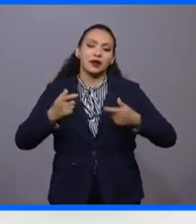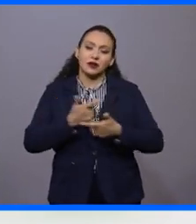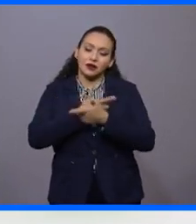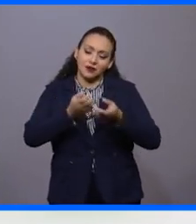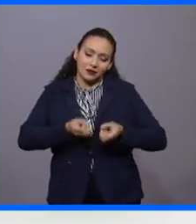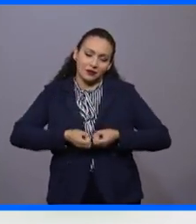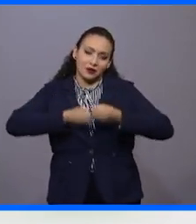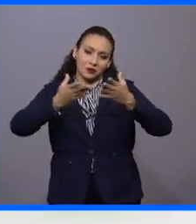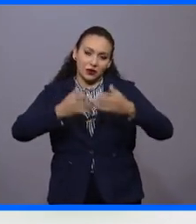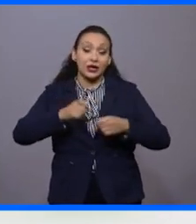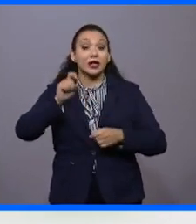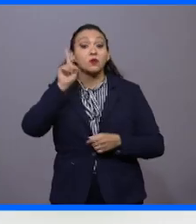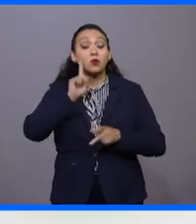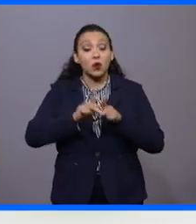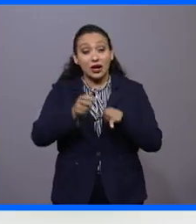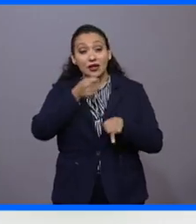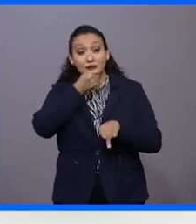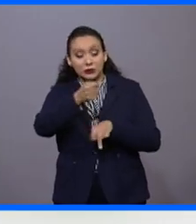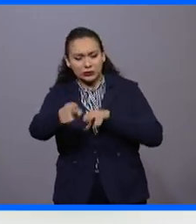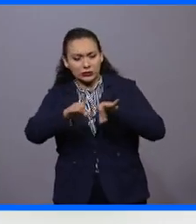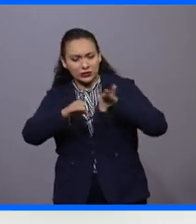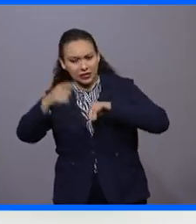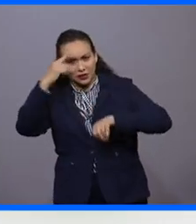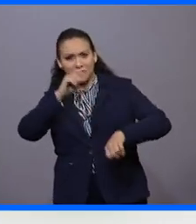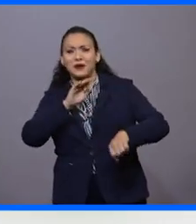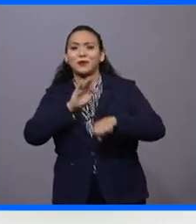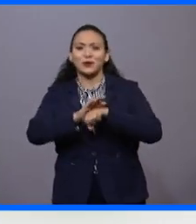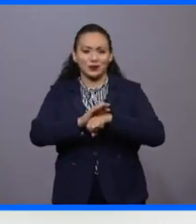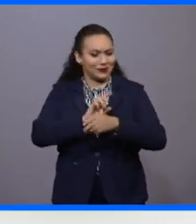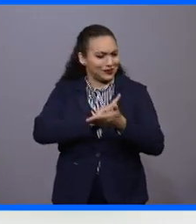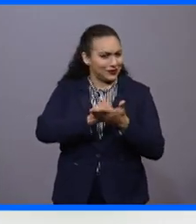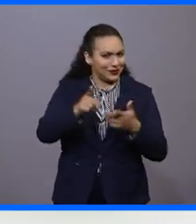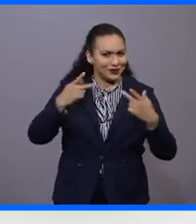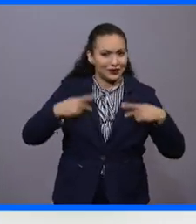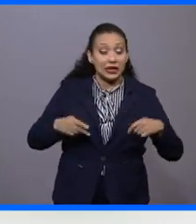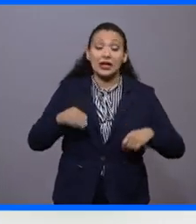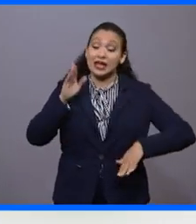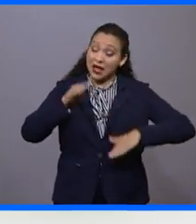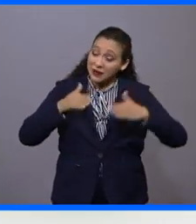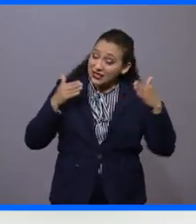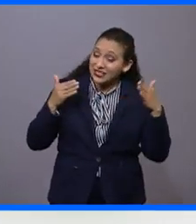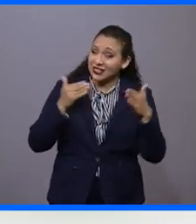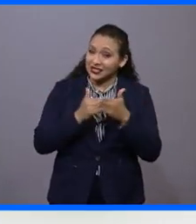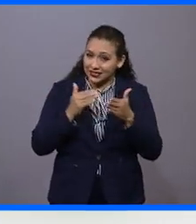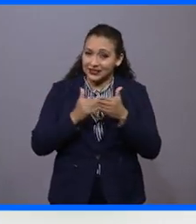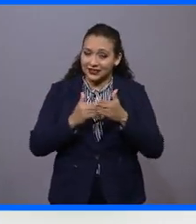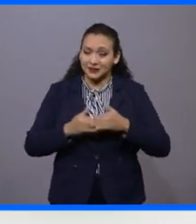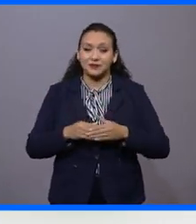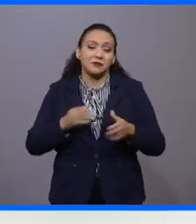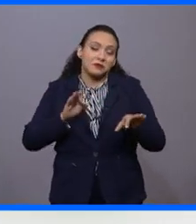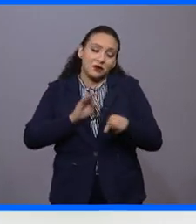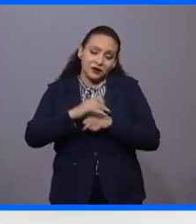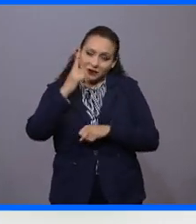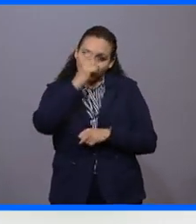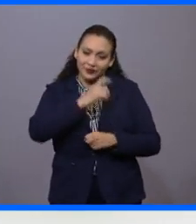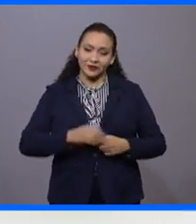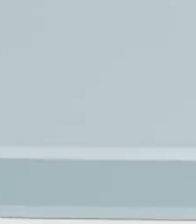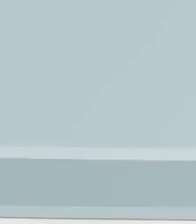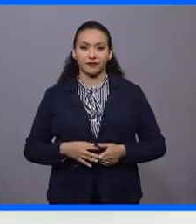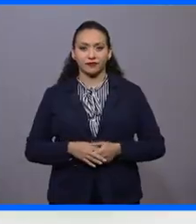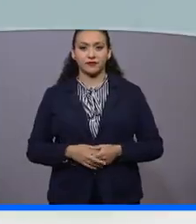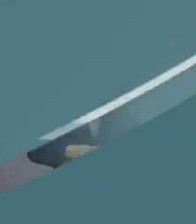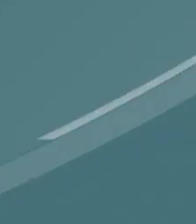de mujeres periodistas y defensoras, así como los desafíos para su protección.